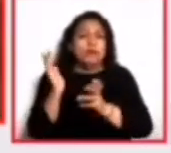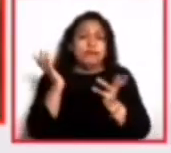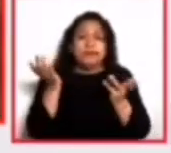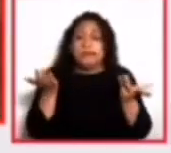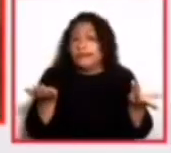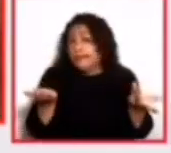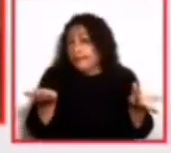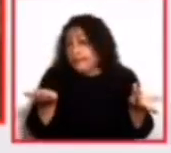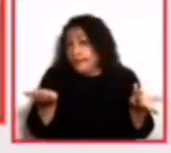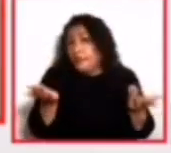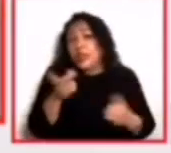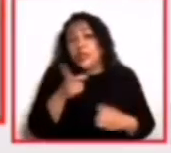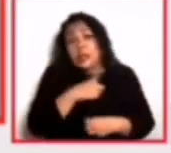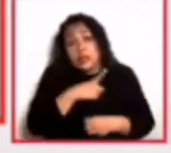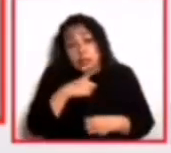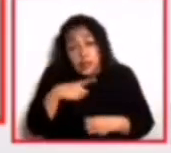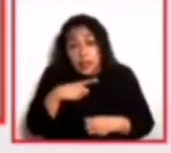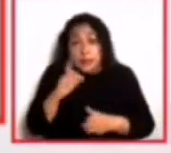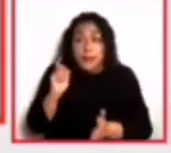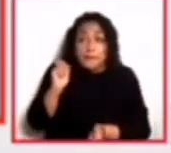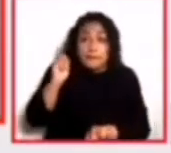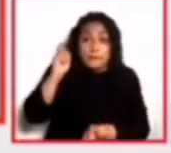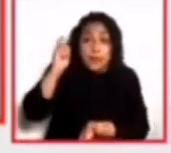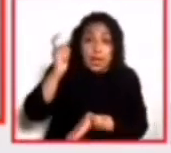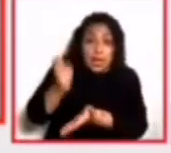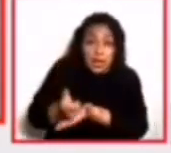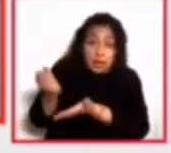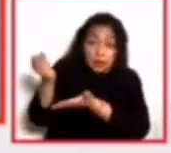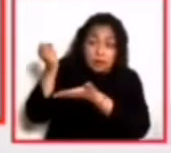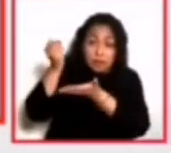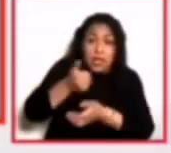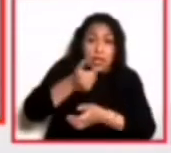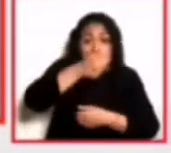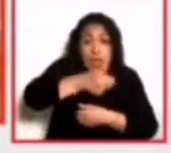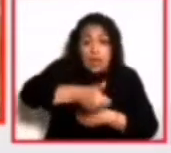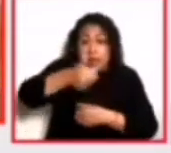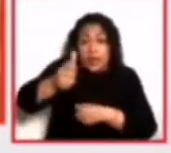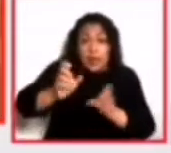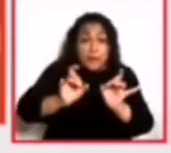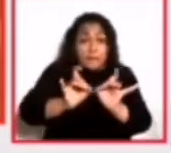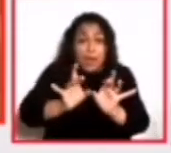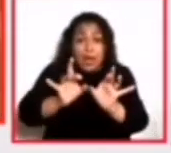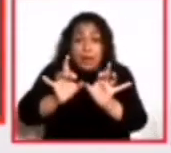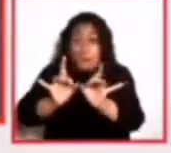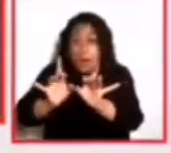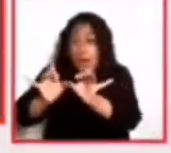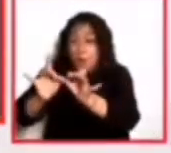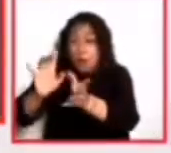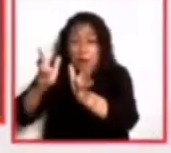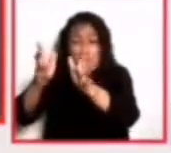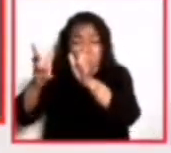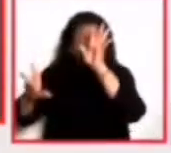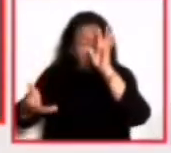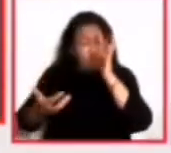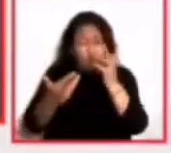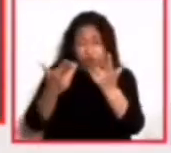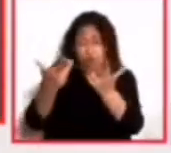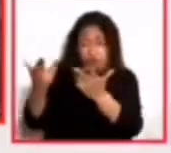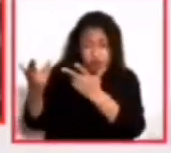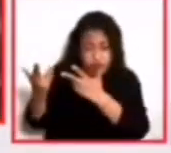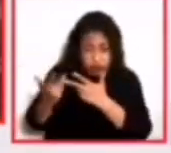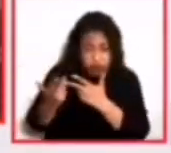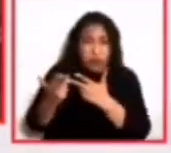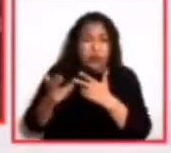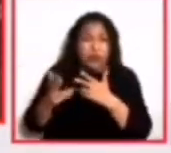que debía de cubrir cada uno de los eventos desastrosos que ocurrieron